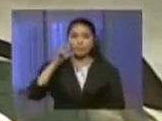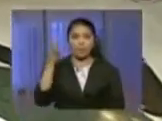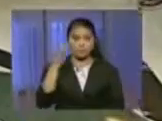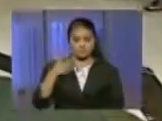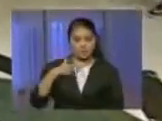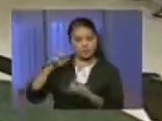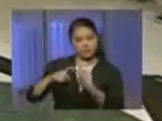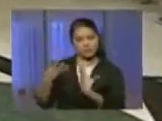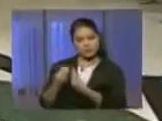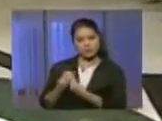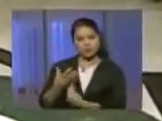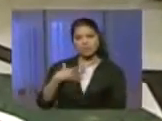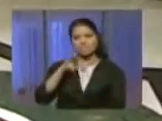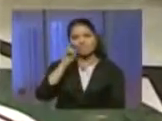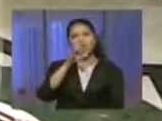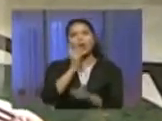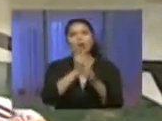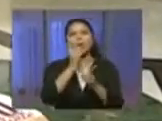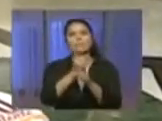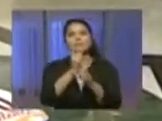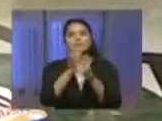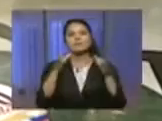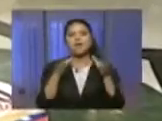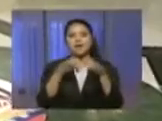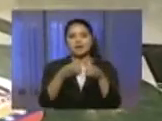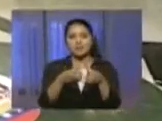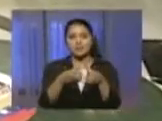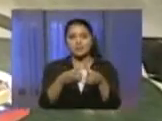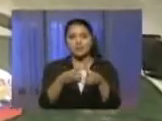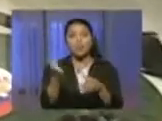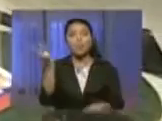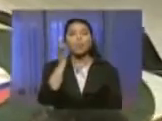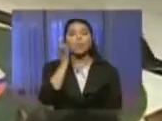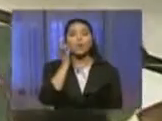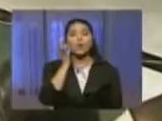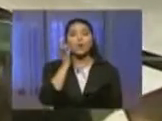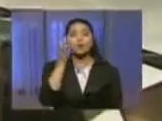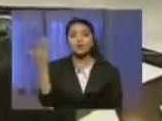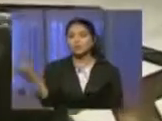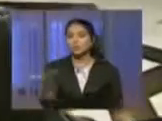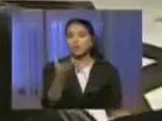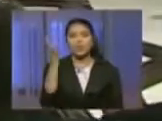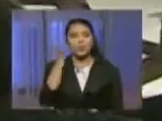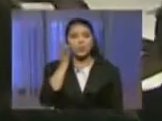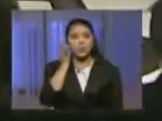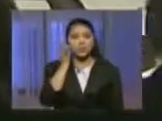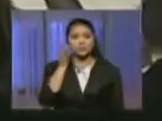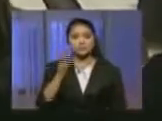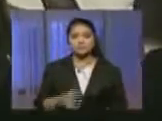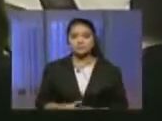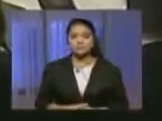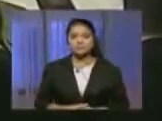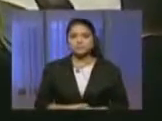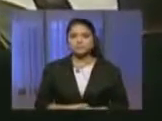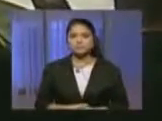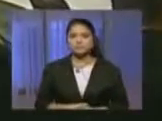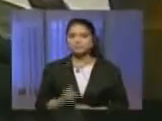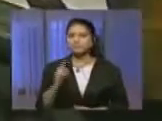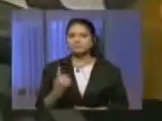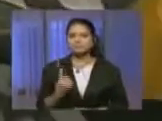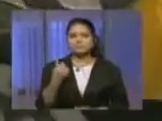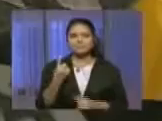yo la Competencia por equipo de de mujeres de muchacha la iba